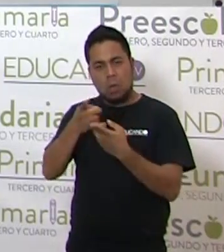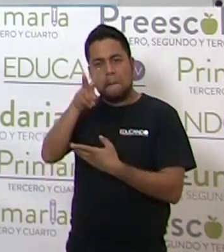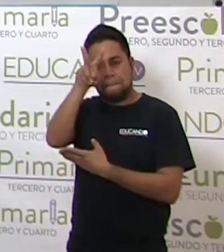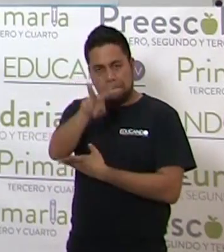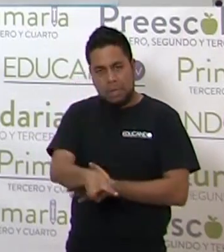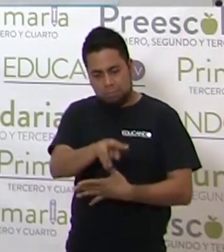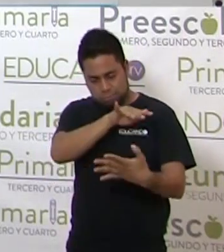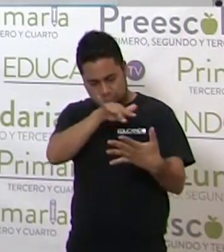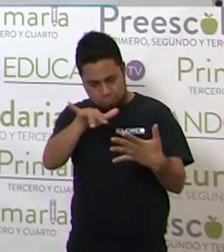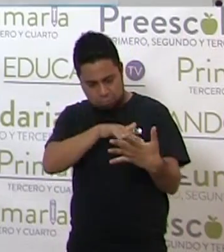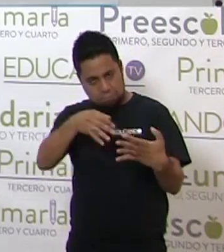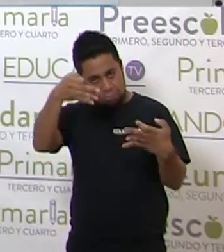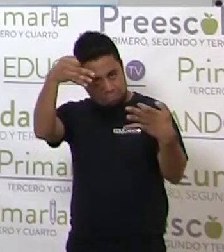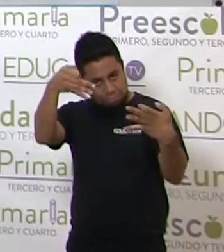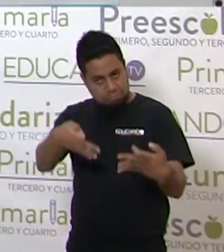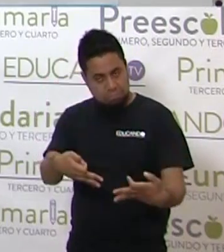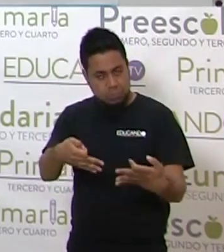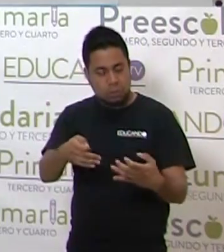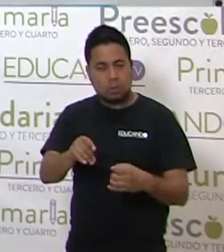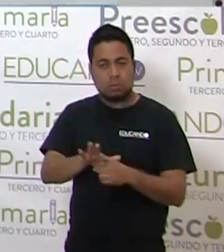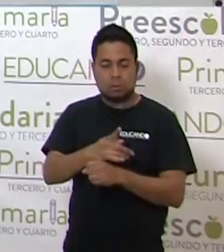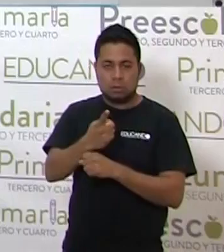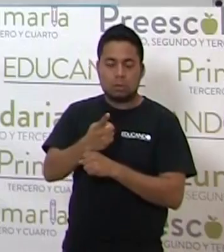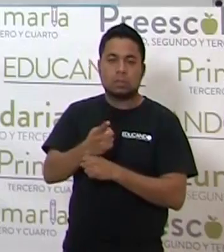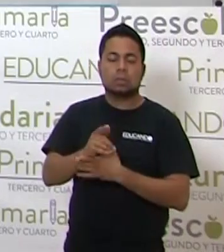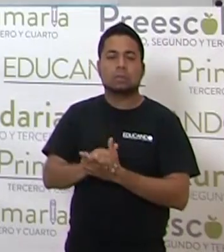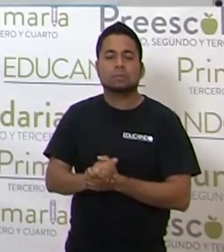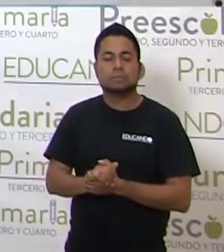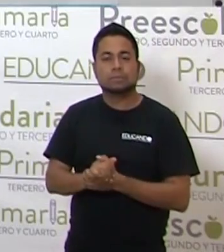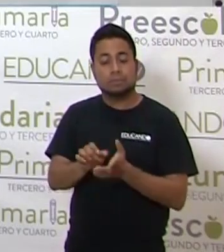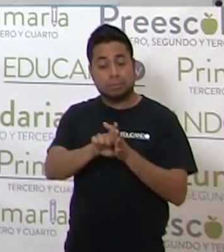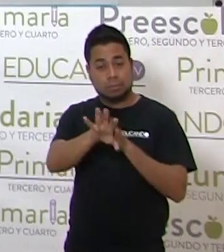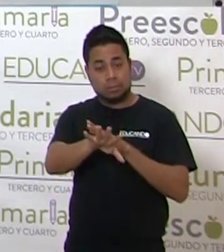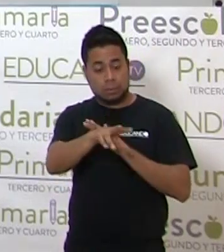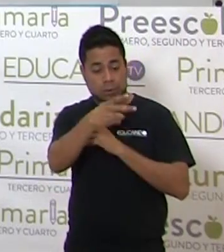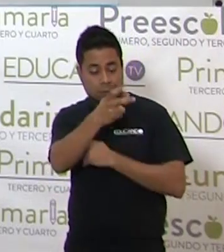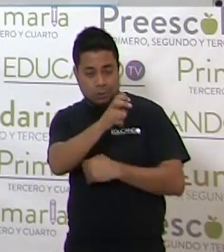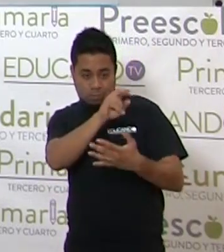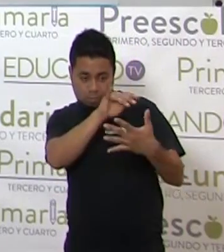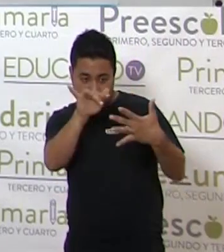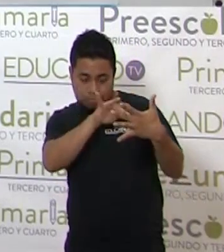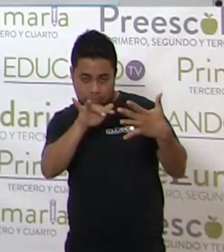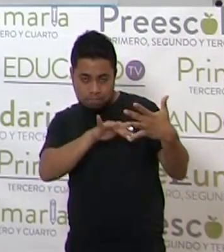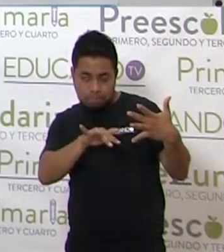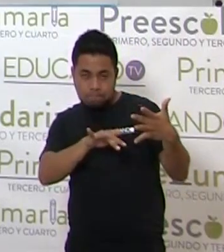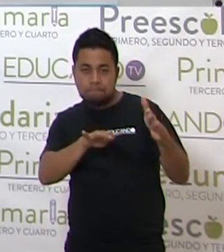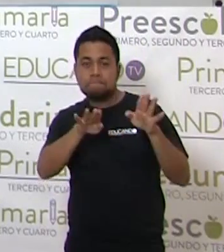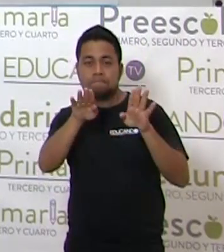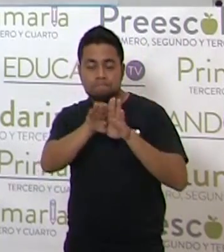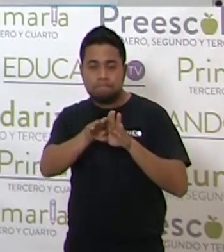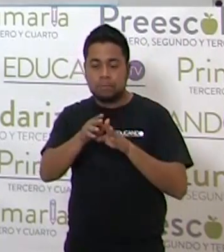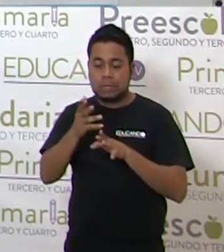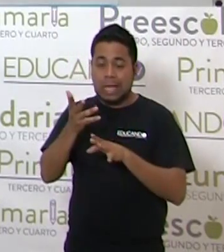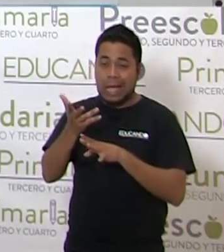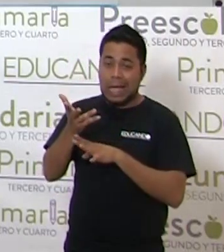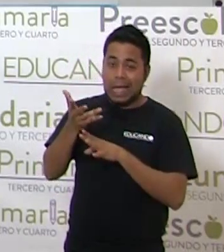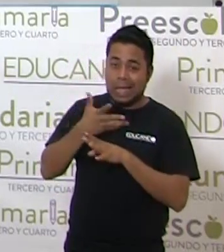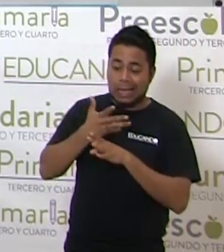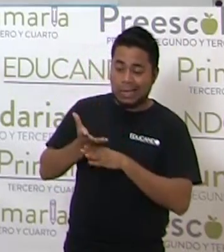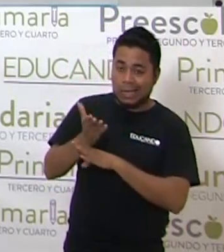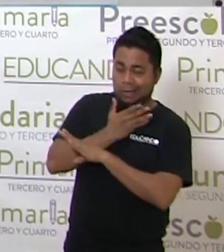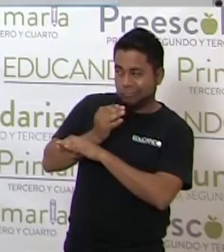es la información. Porque generalmente este tipo de textos son productos de